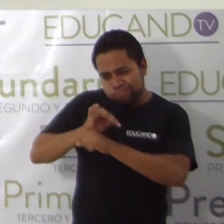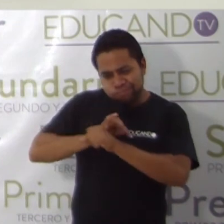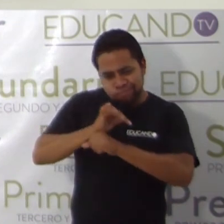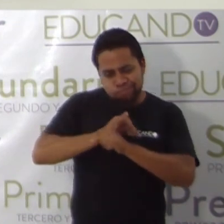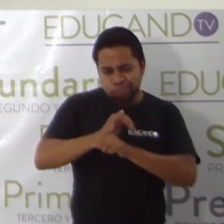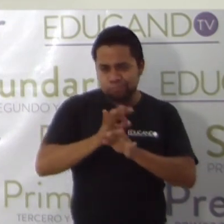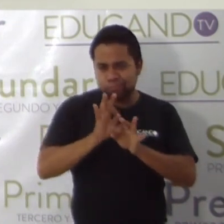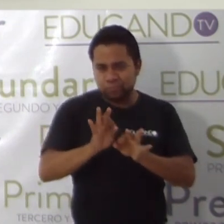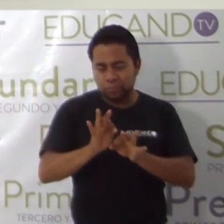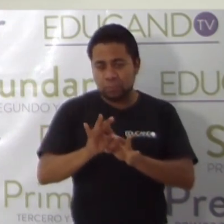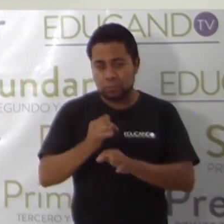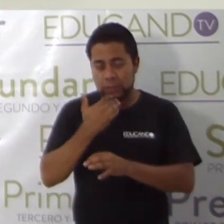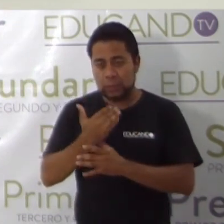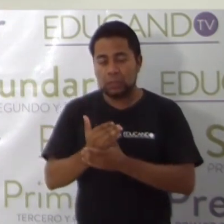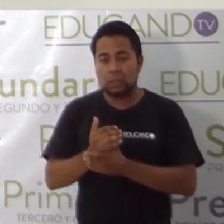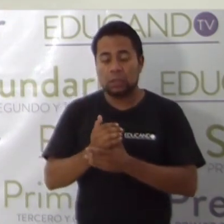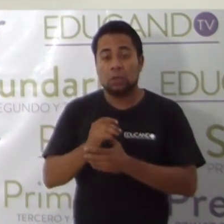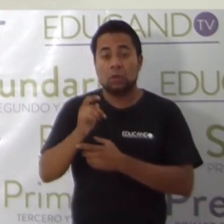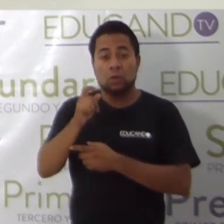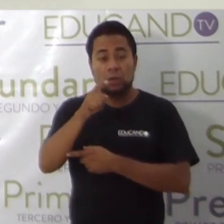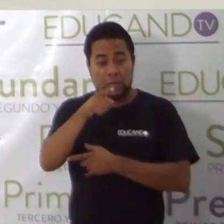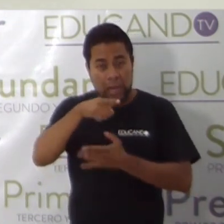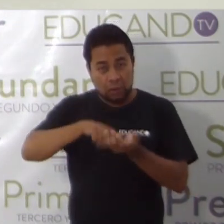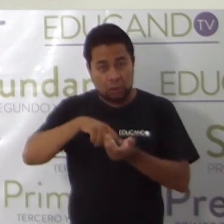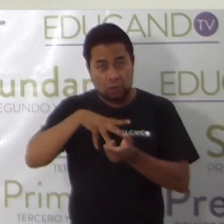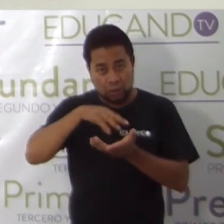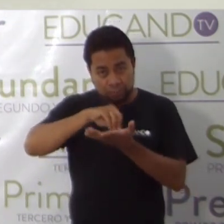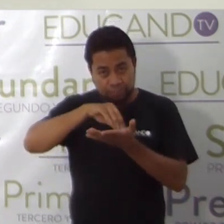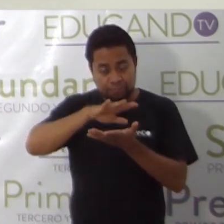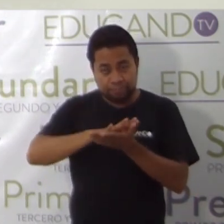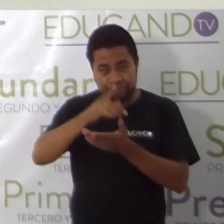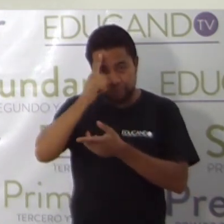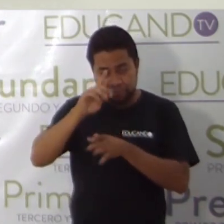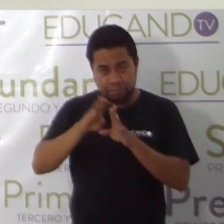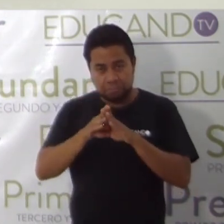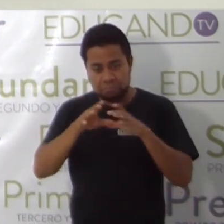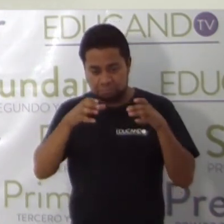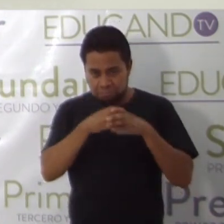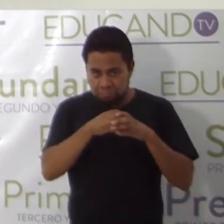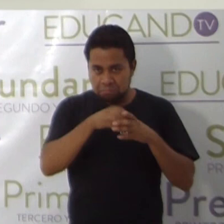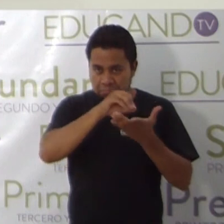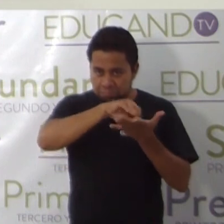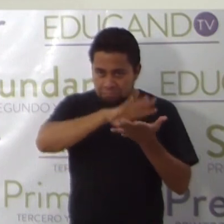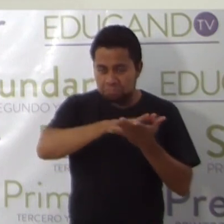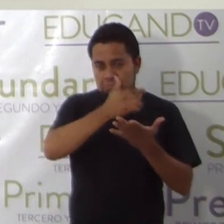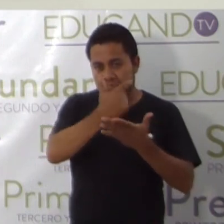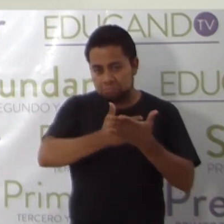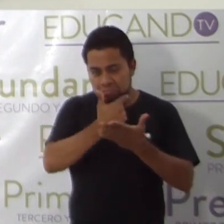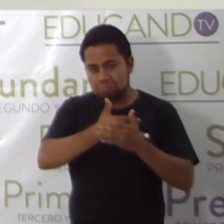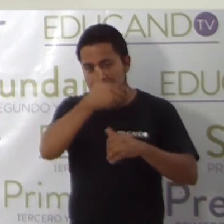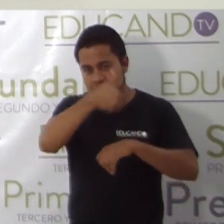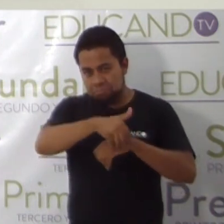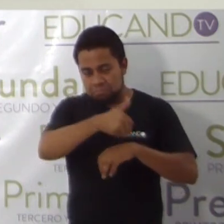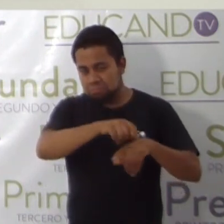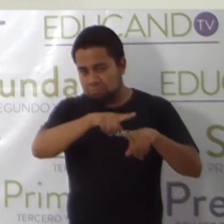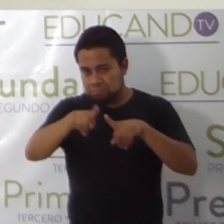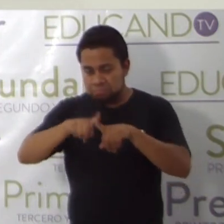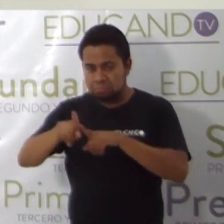¿sí? Entonces, de donde sacamos los datos que vamos a clasificar, que vamos a ordenar, que vamos a